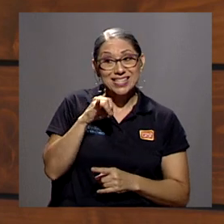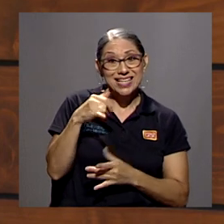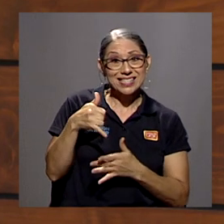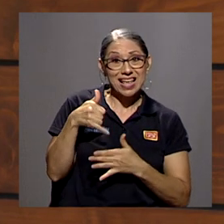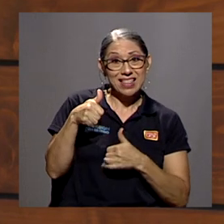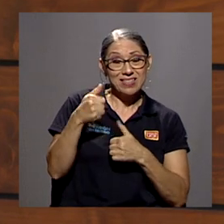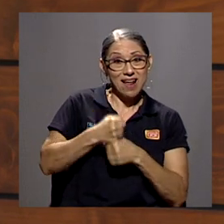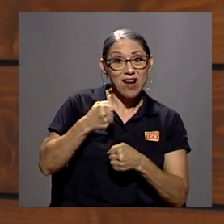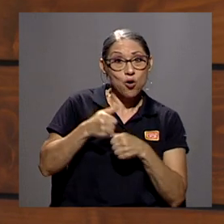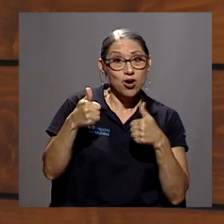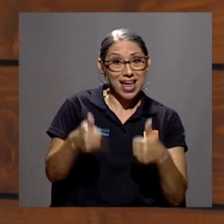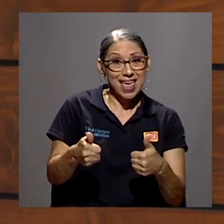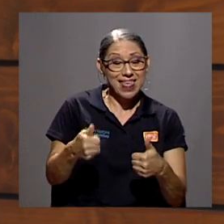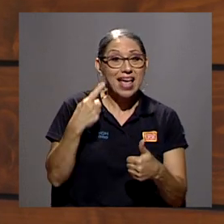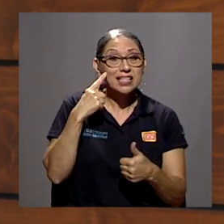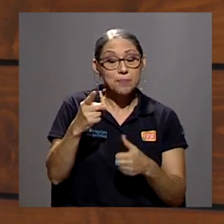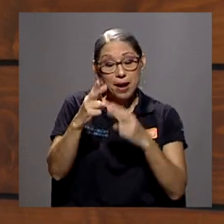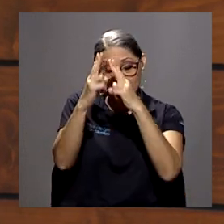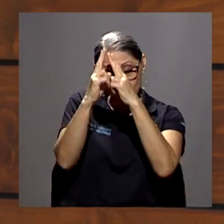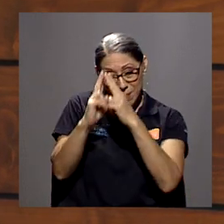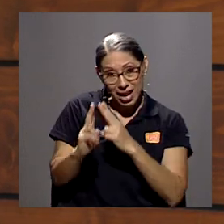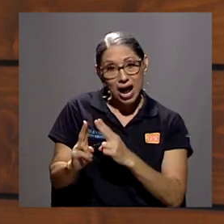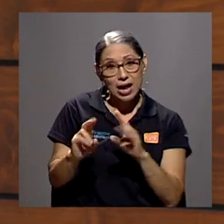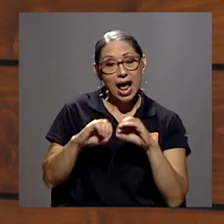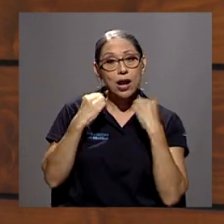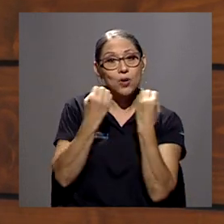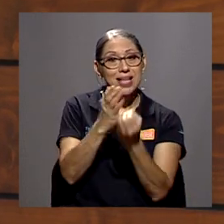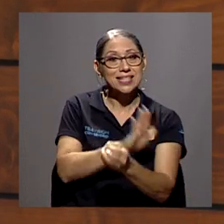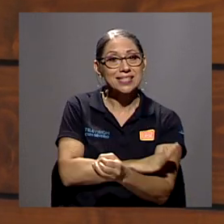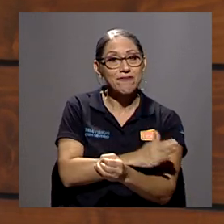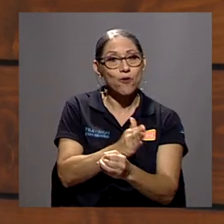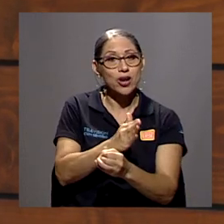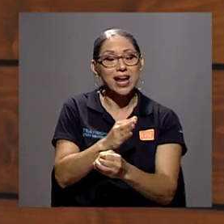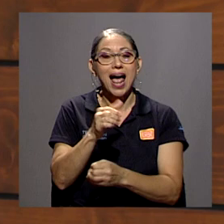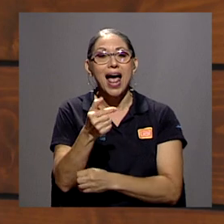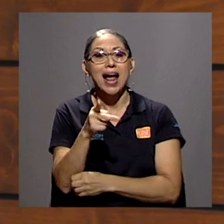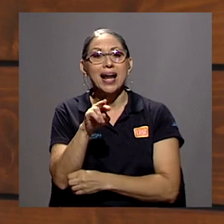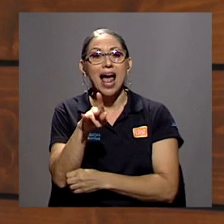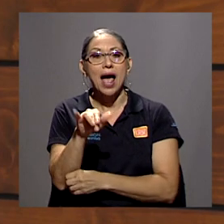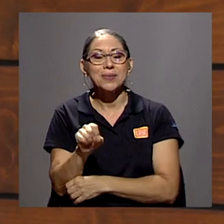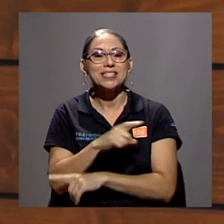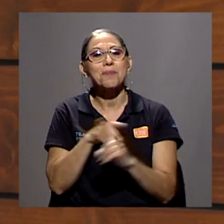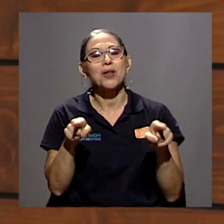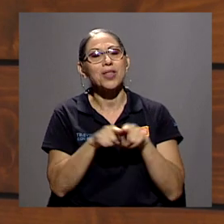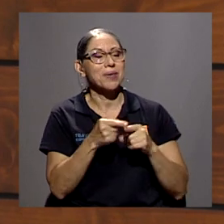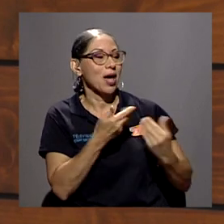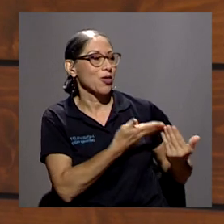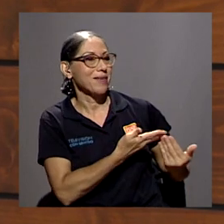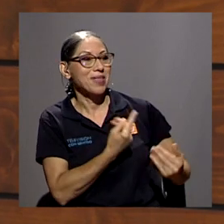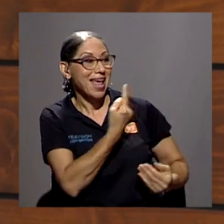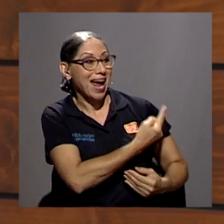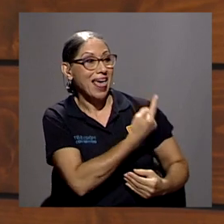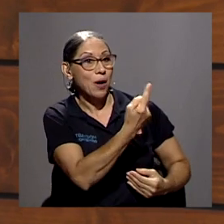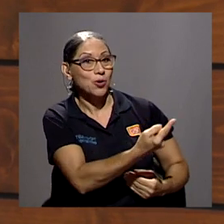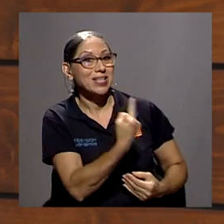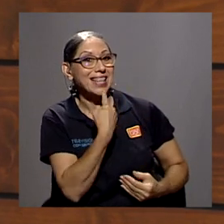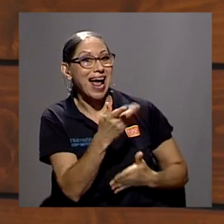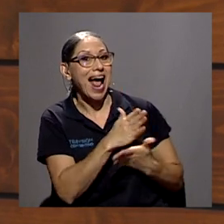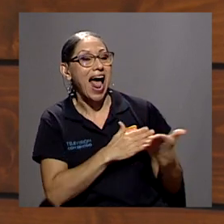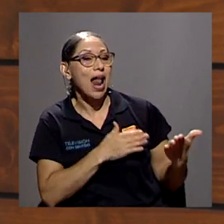sinfónica a los grammys pero también a uned y entonces les pediría a cada uno de ustedes que agregar en unas palabras